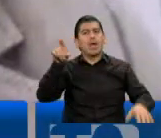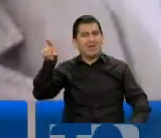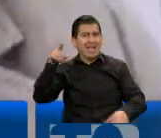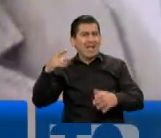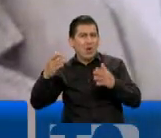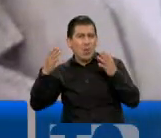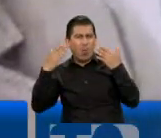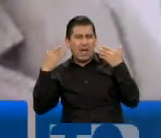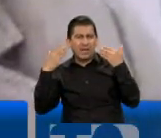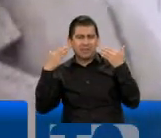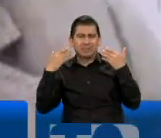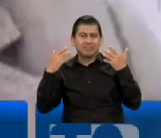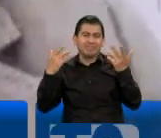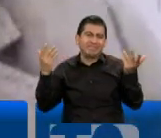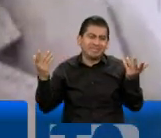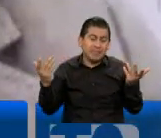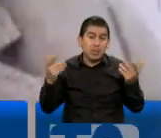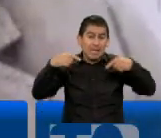suspensiones de eventos, más bien